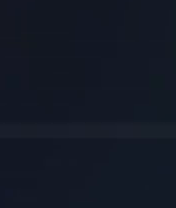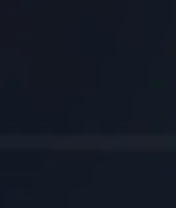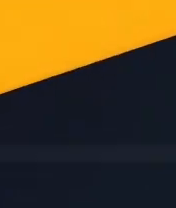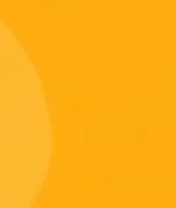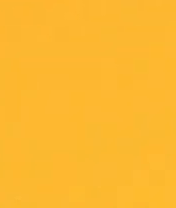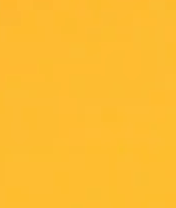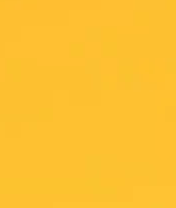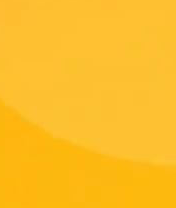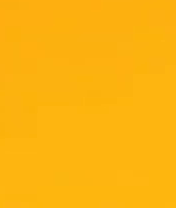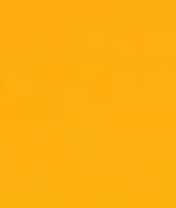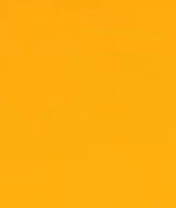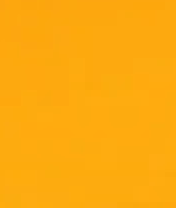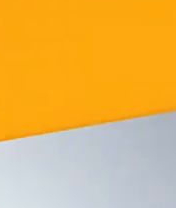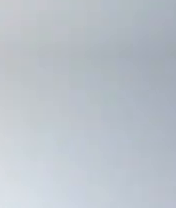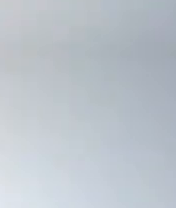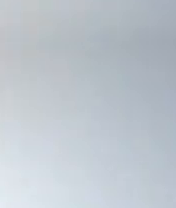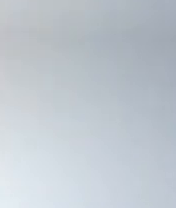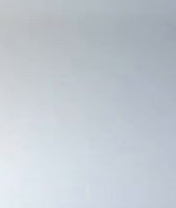ah